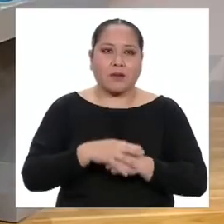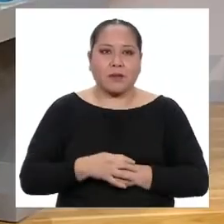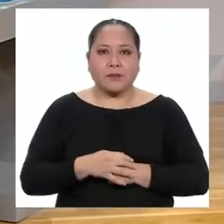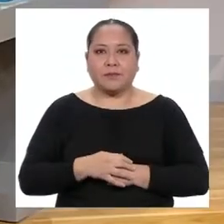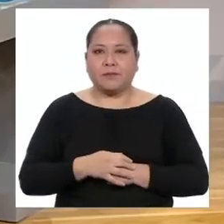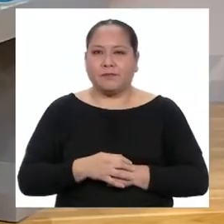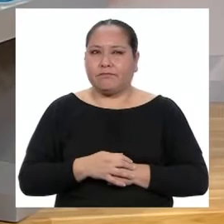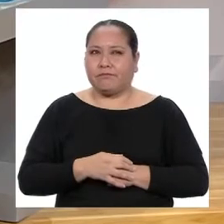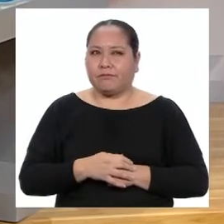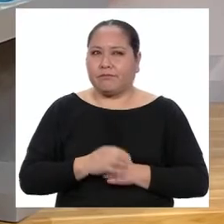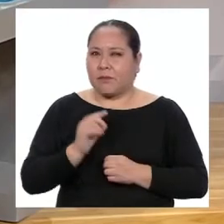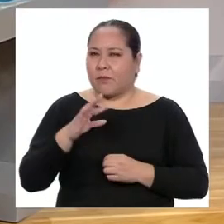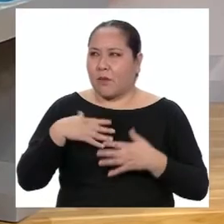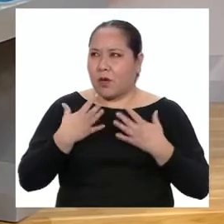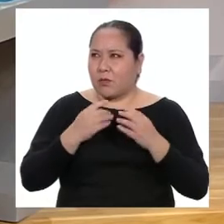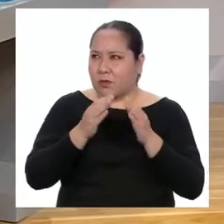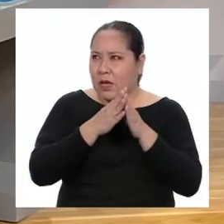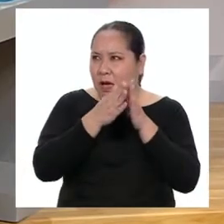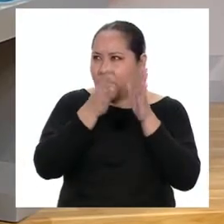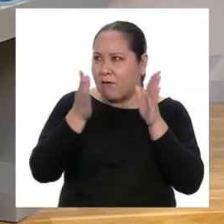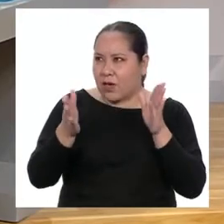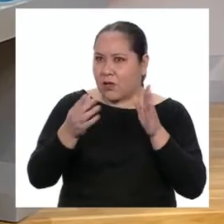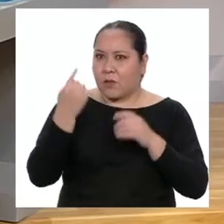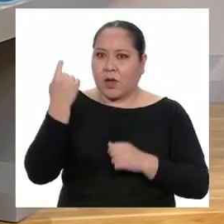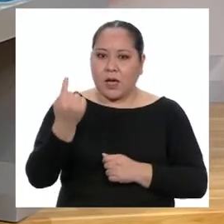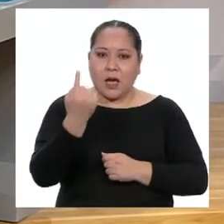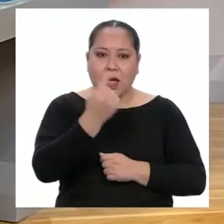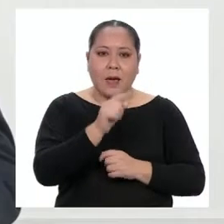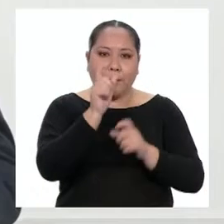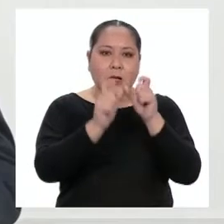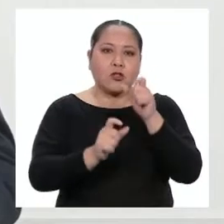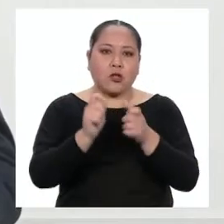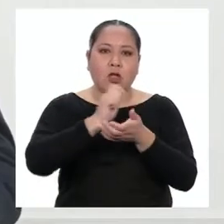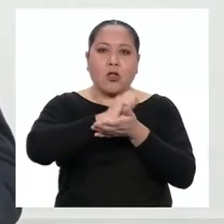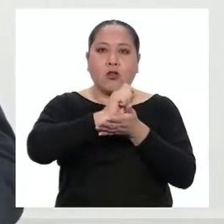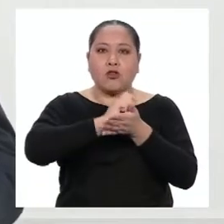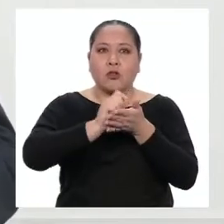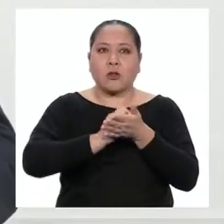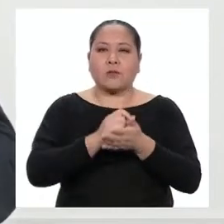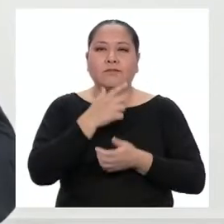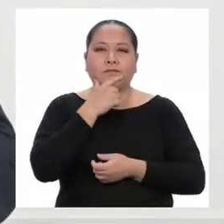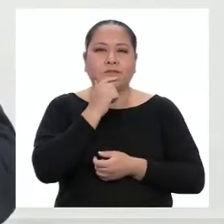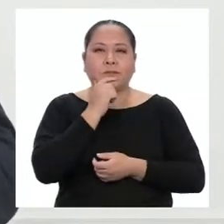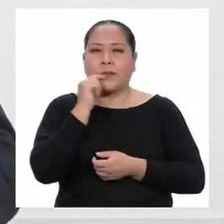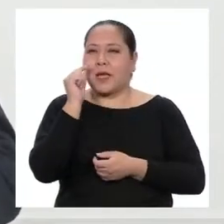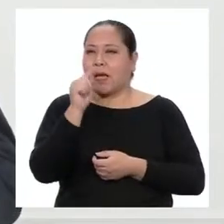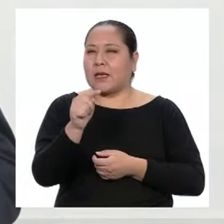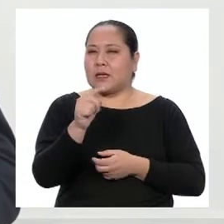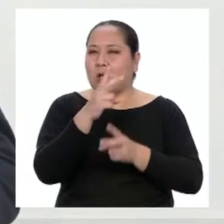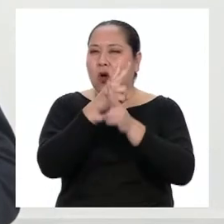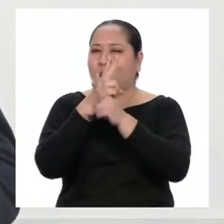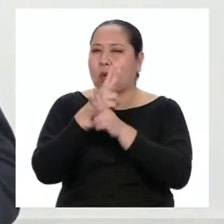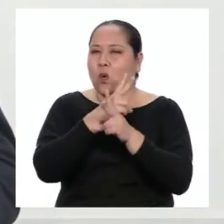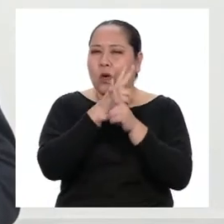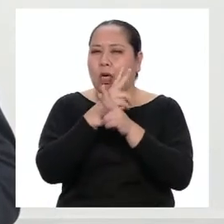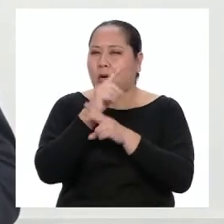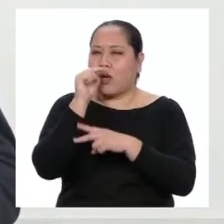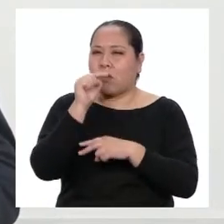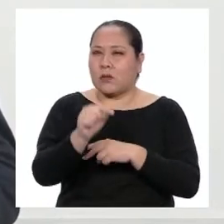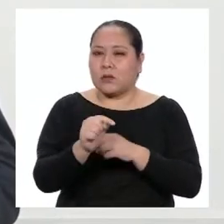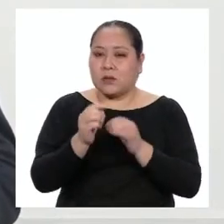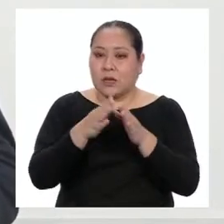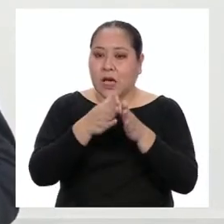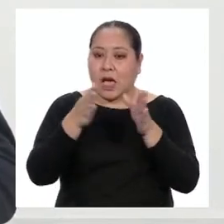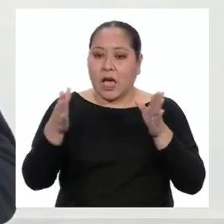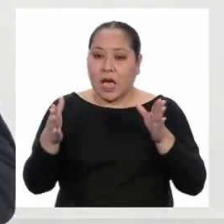podríamos dejar abierto para que cada persona lo llene. Debemos tener bastante cuidado con eso, porque si